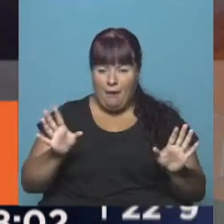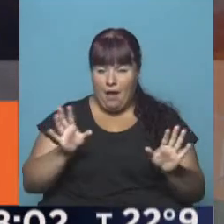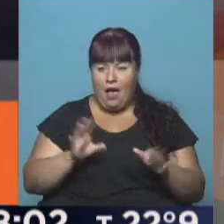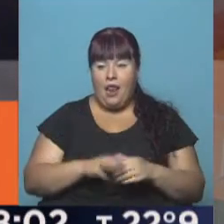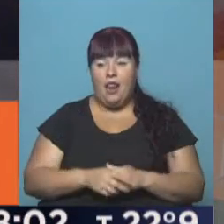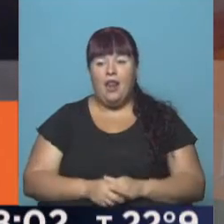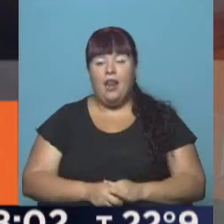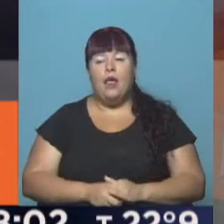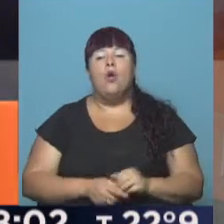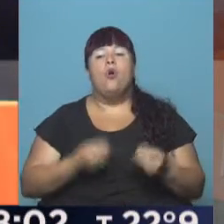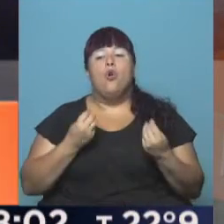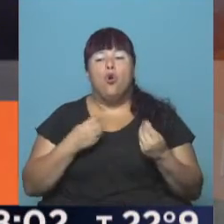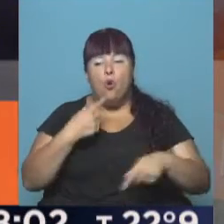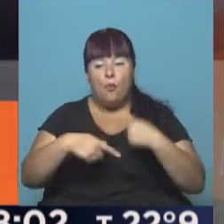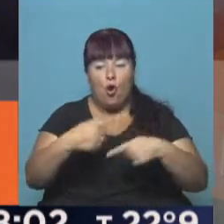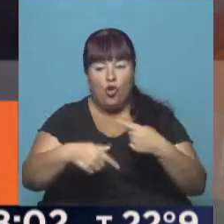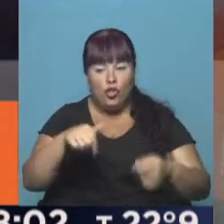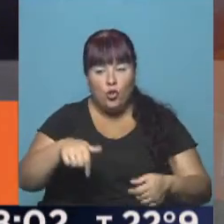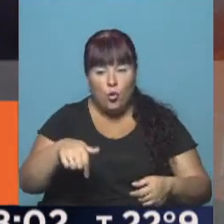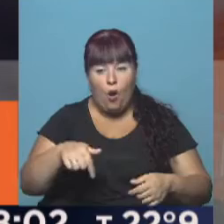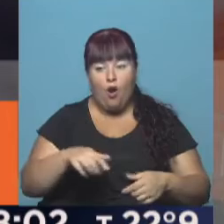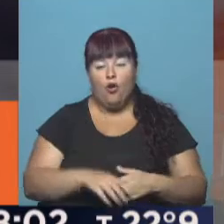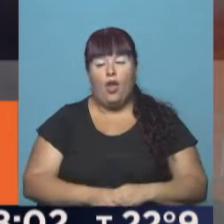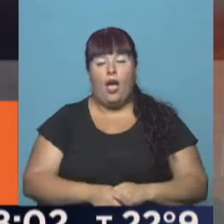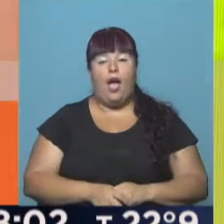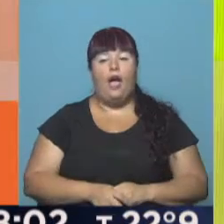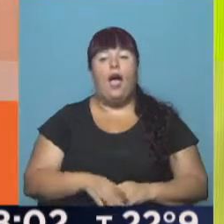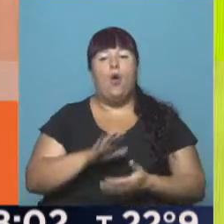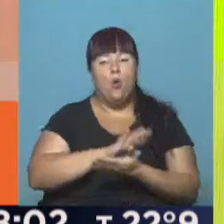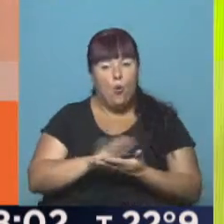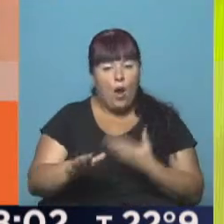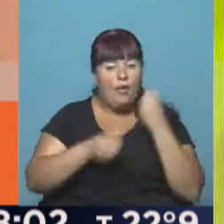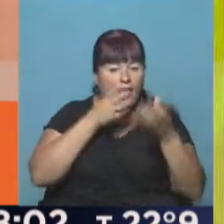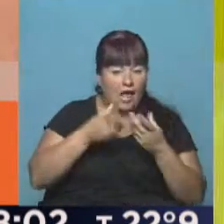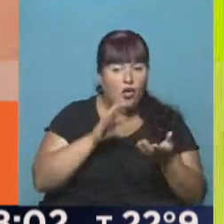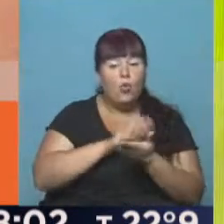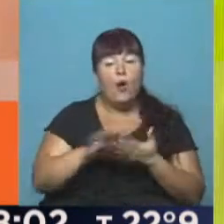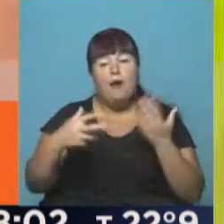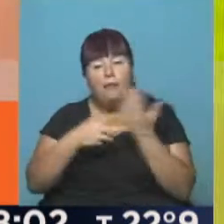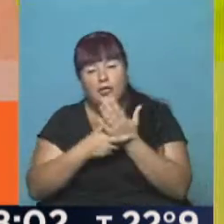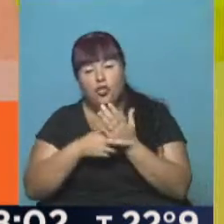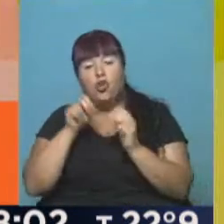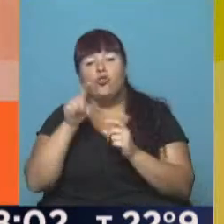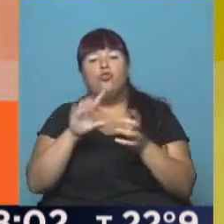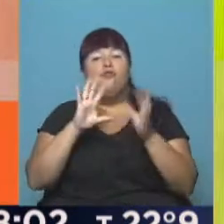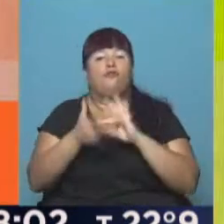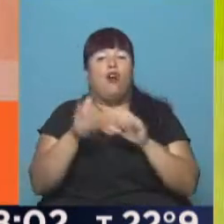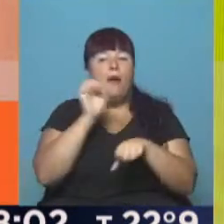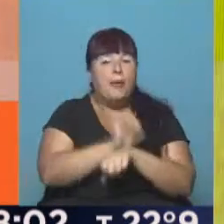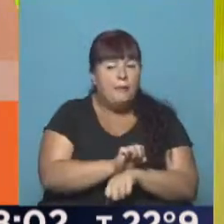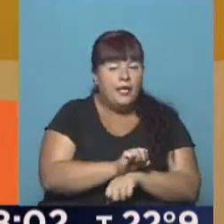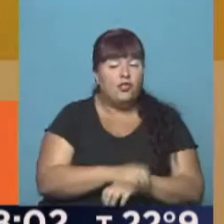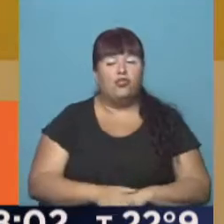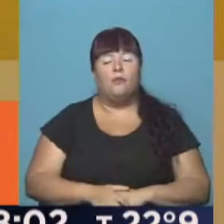injustamente. ¿Cómo sigue el proceso? En este caso, ¿hay una nueva declaración, hay una nueva inspección, al menos en sus condiciones de